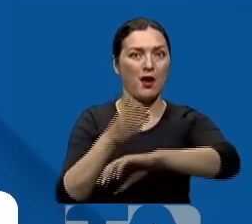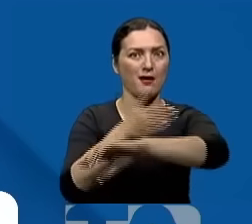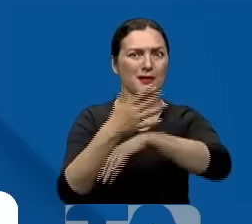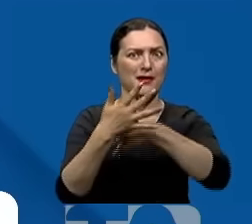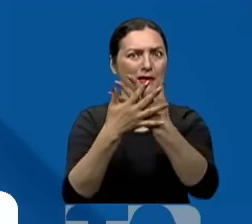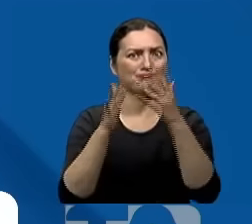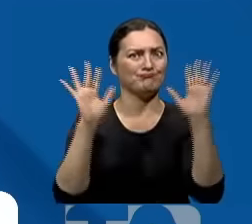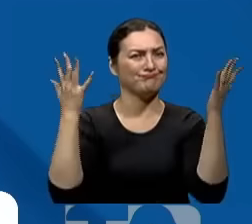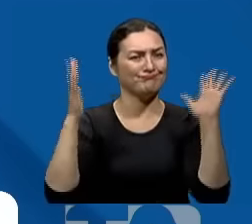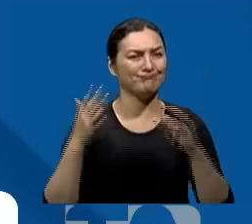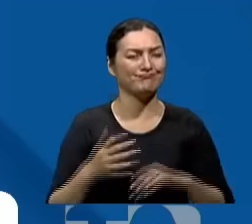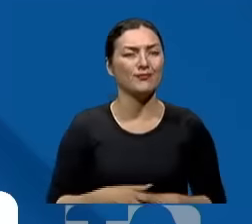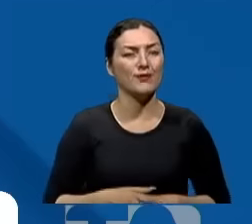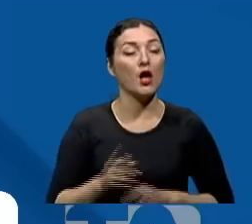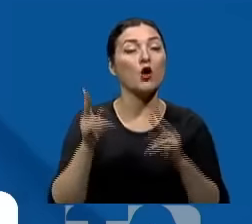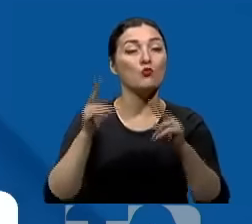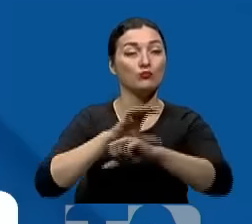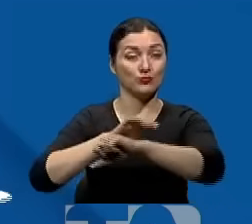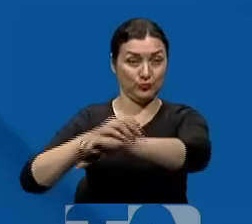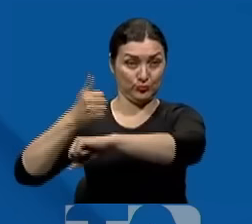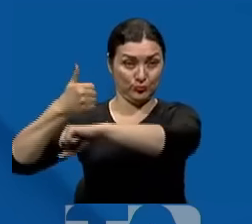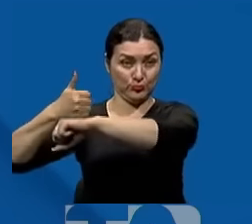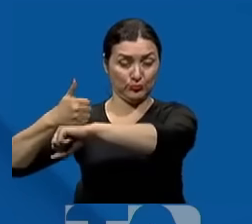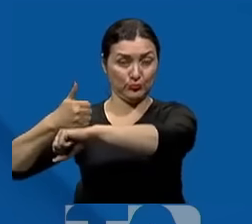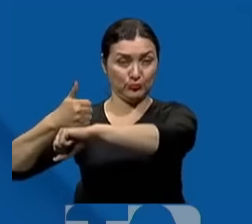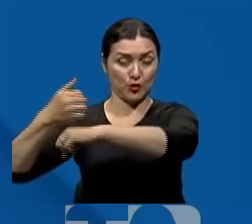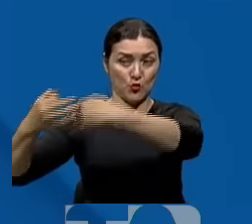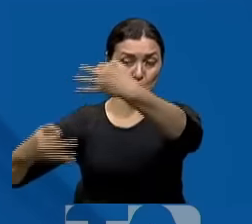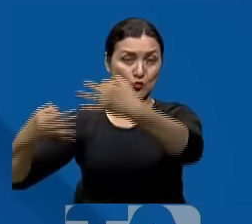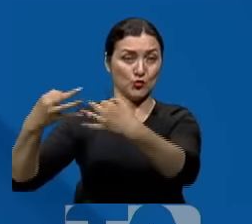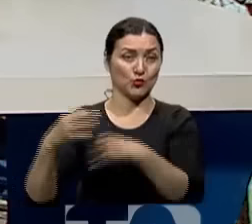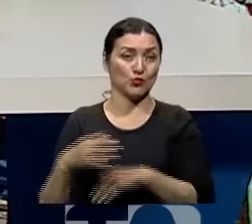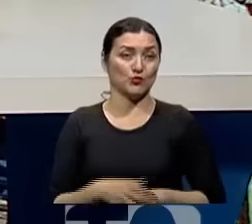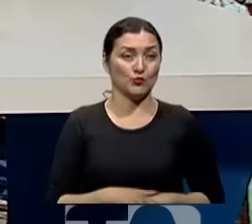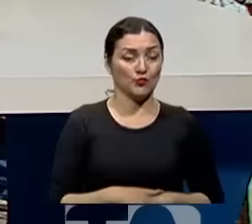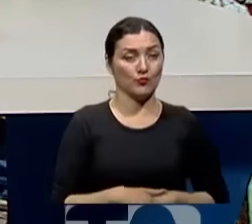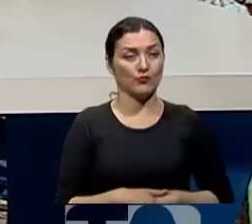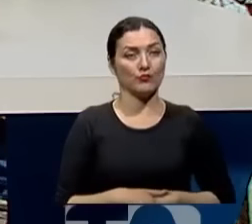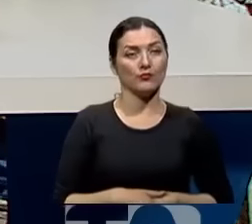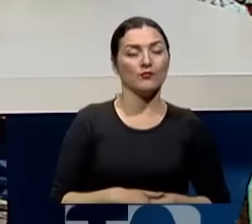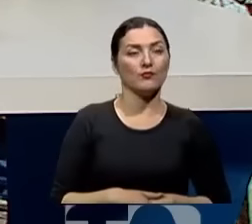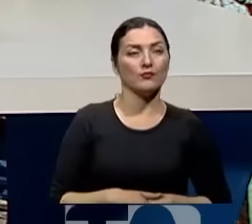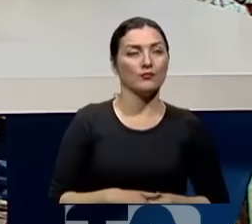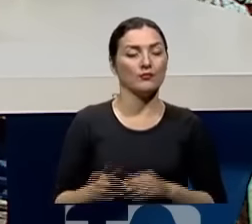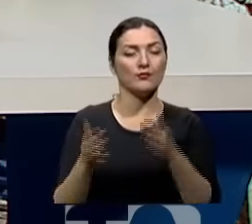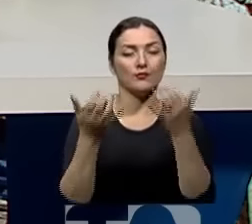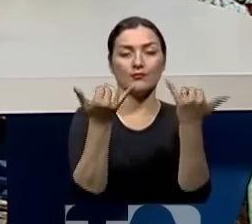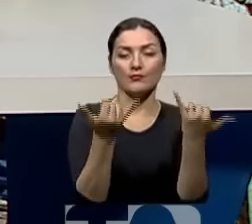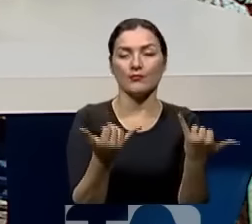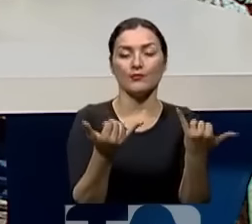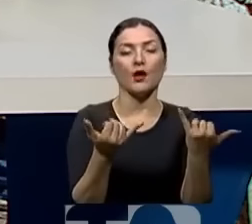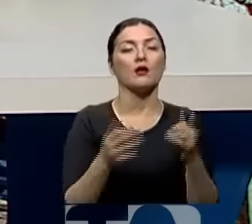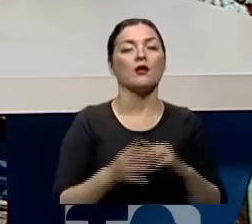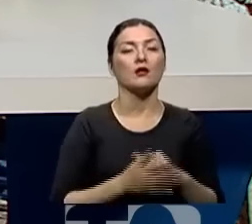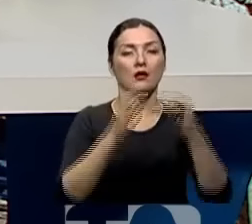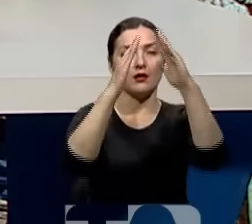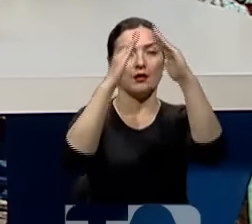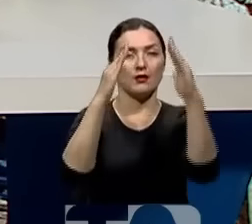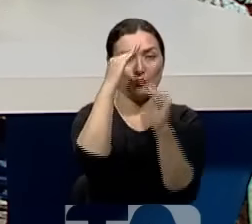antecedentes penales, los mismos fueron puestos a órdenes de la justicia. Ahora les contamos que 6 unidades de